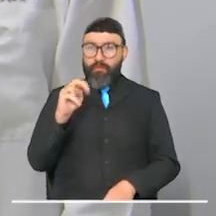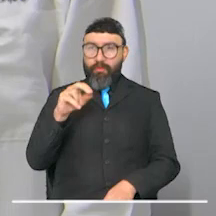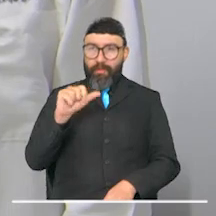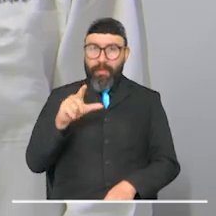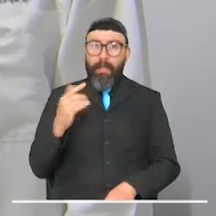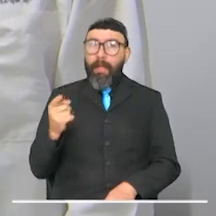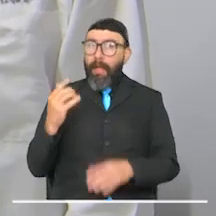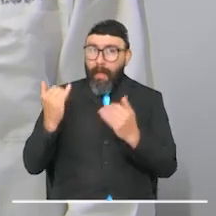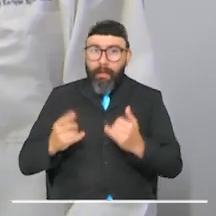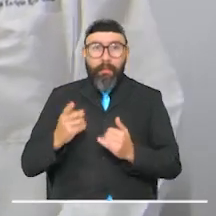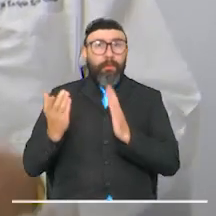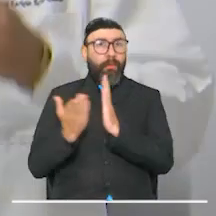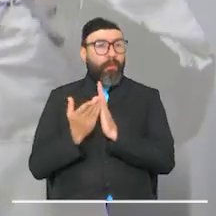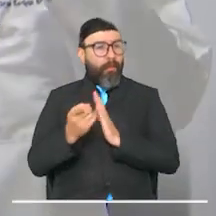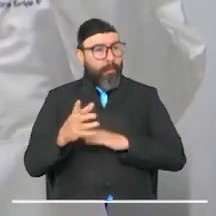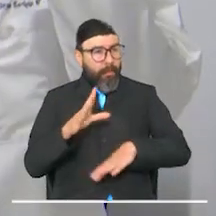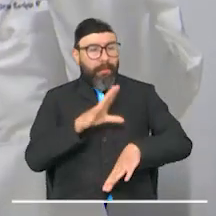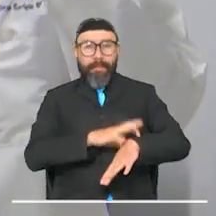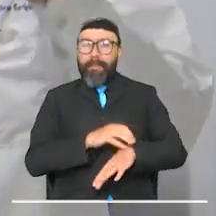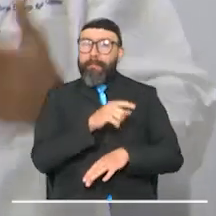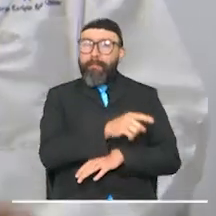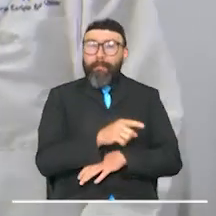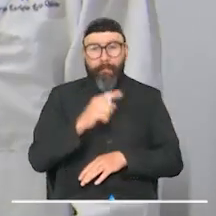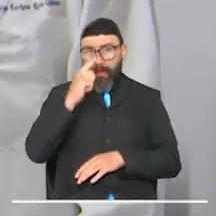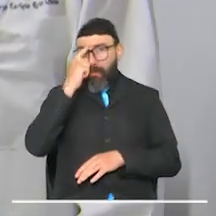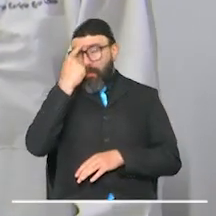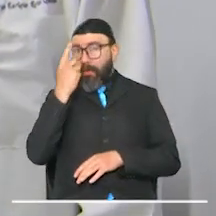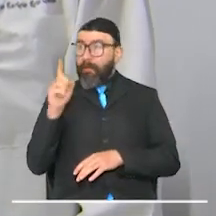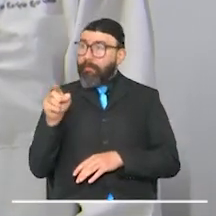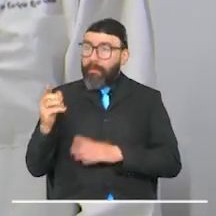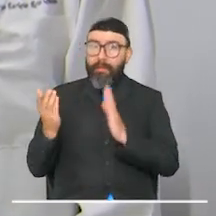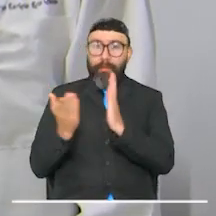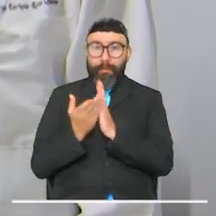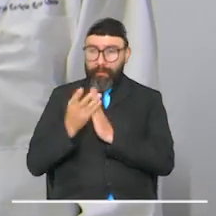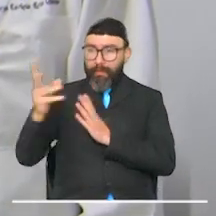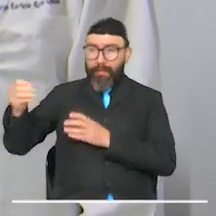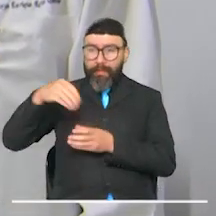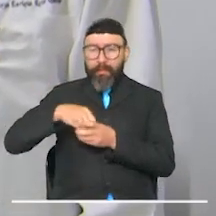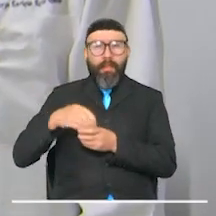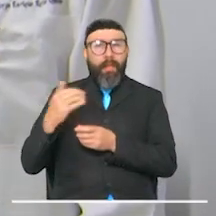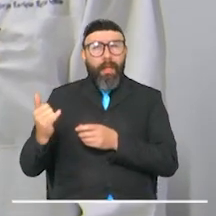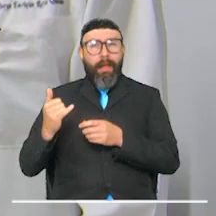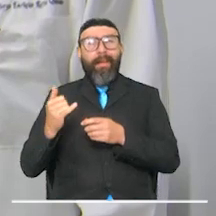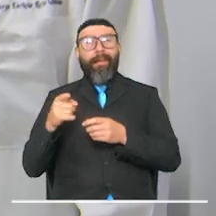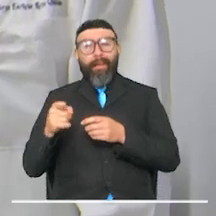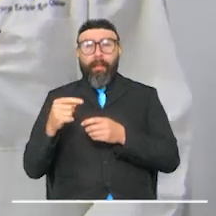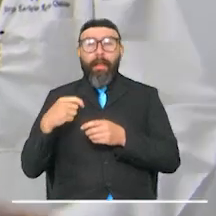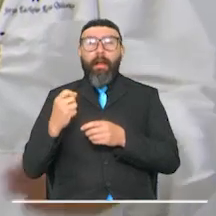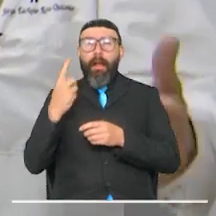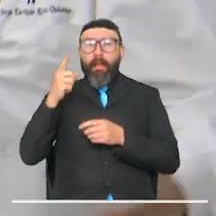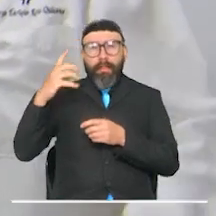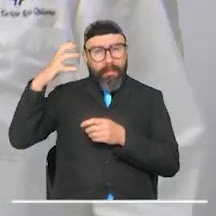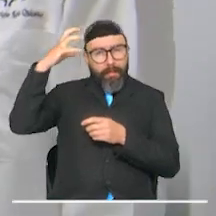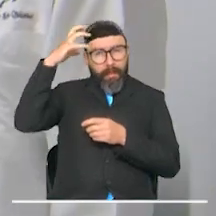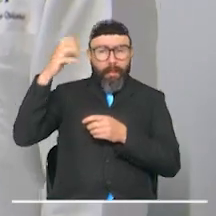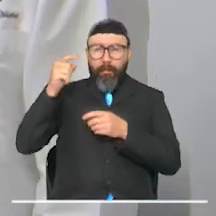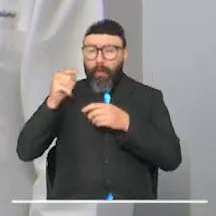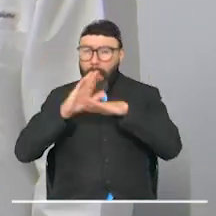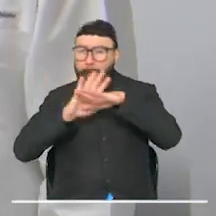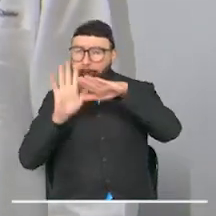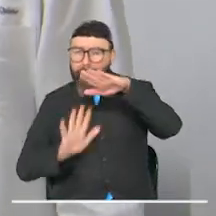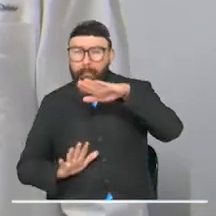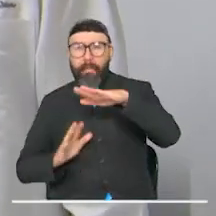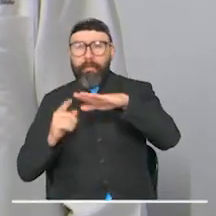estudios de medicina ayurveda es la persona que hace también los estudios acá de mapeo cerebral y otras complementos